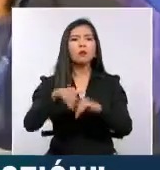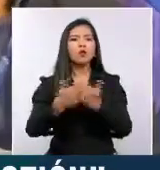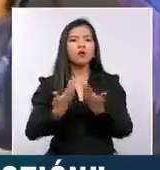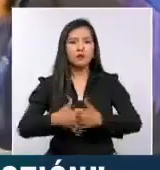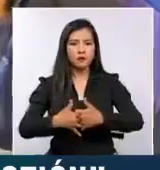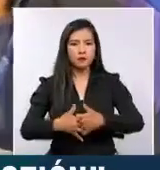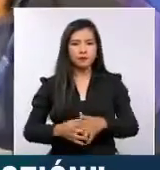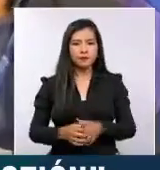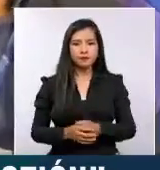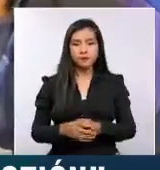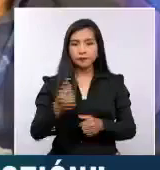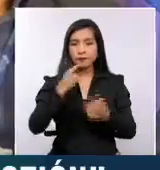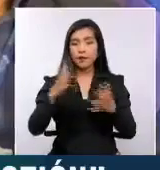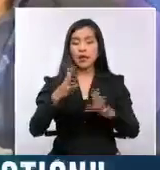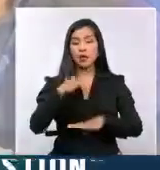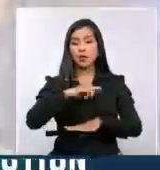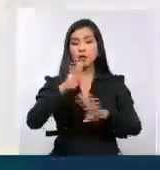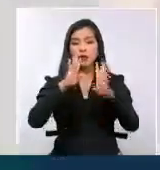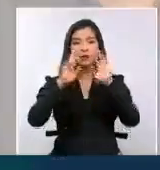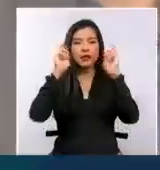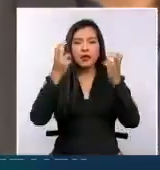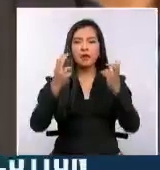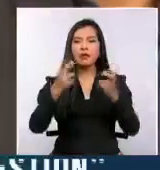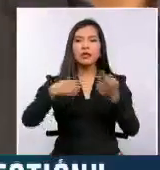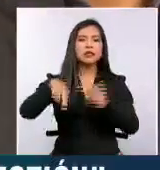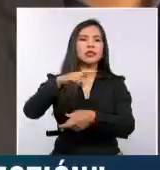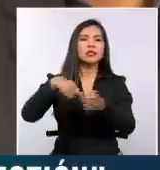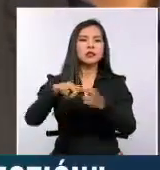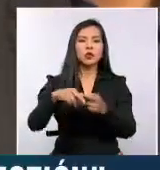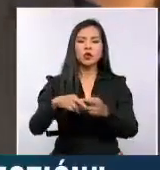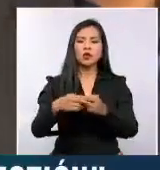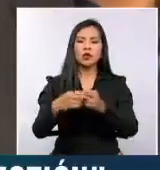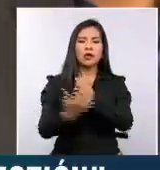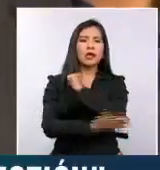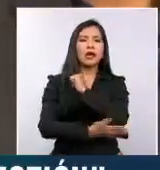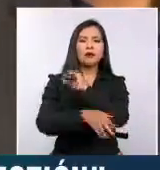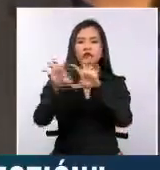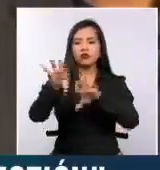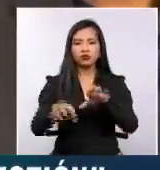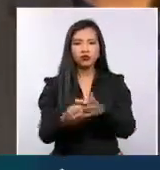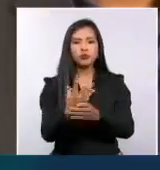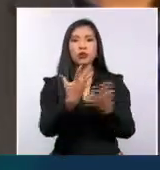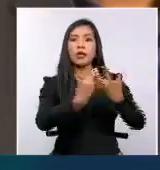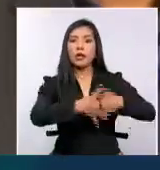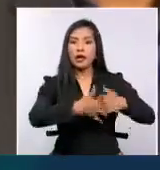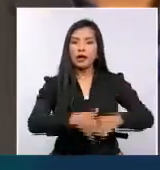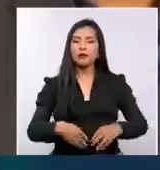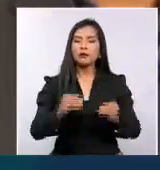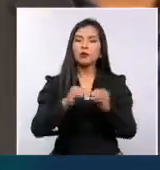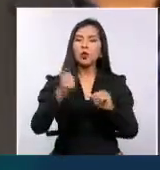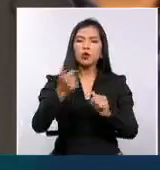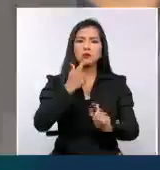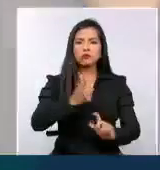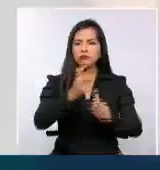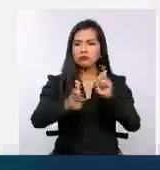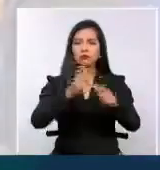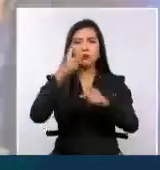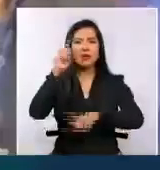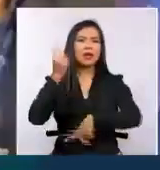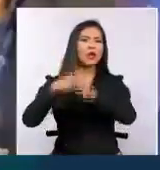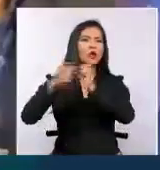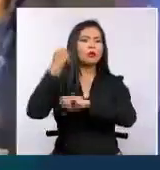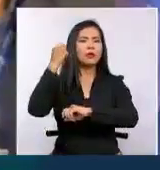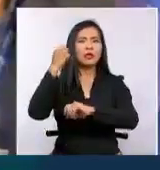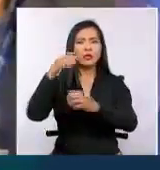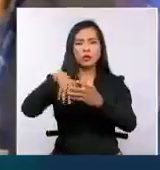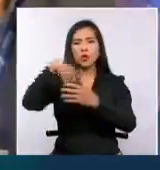temas relacionados a los agronegocios, se ha hablado de los temas relacionados a la cadena de suministros en el comercio exterior,